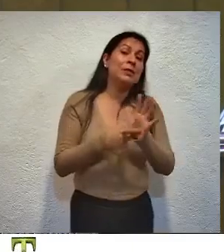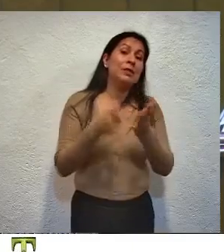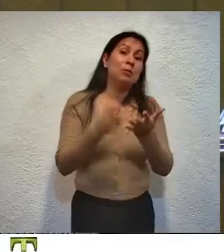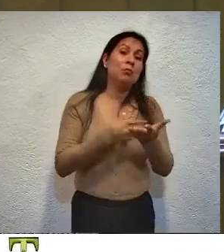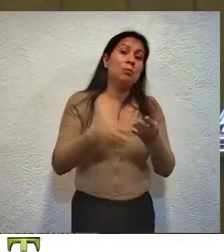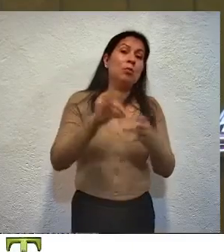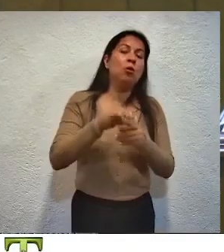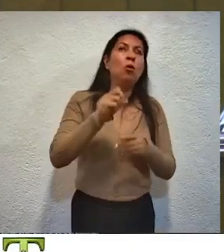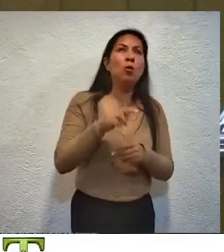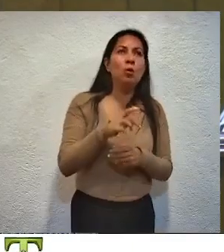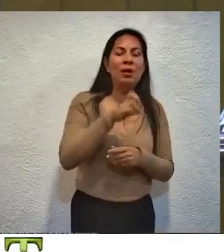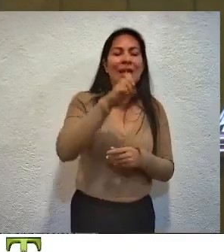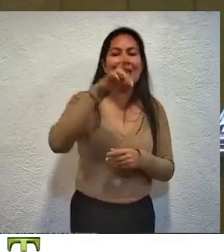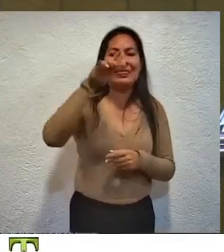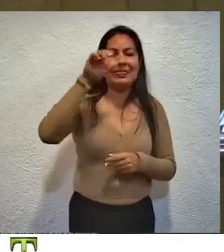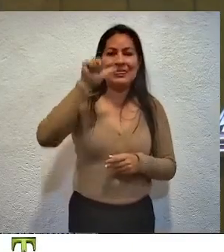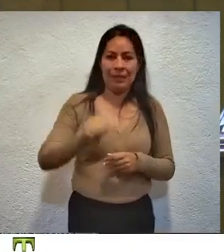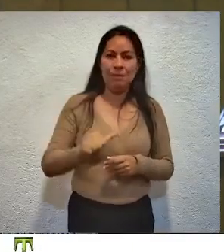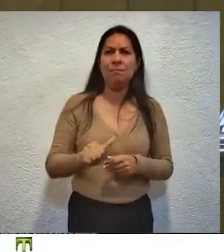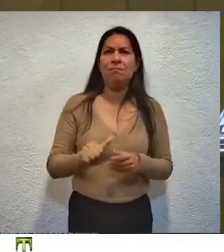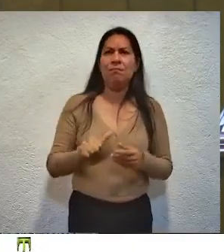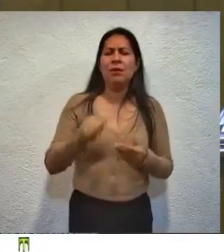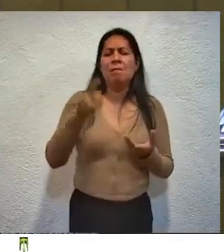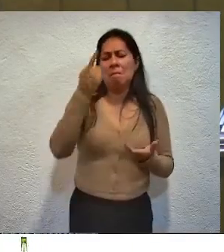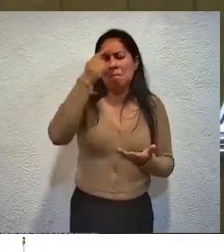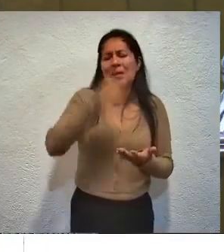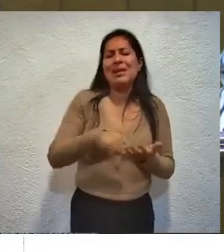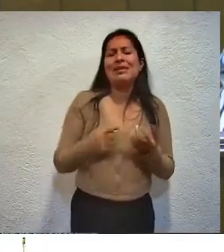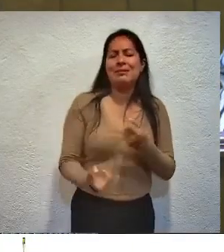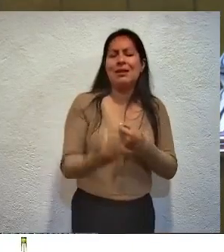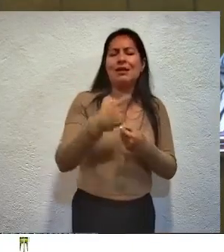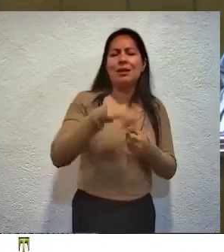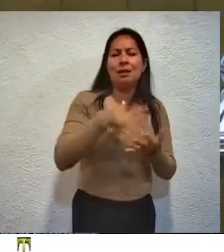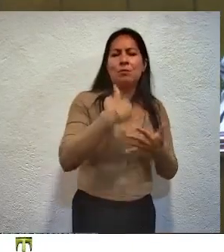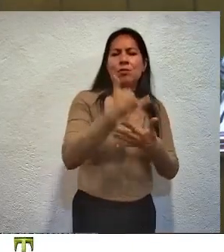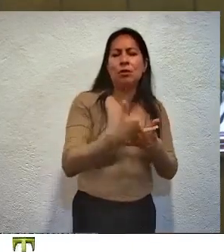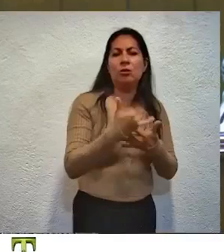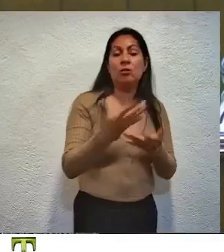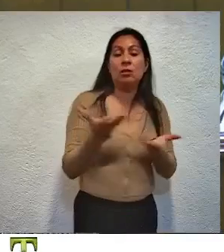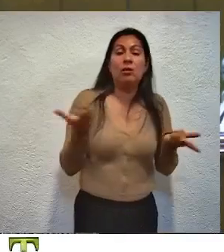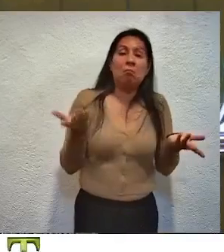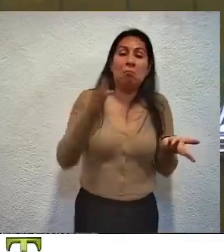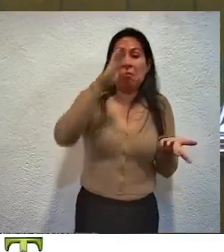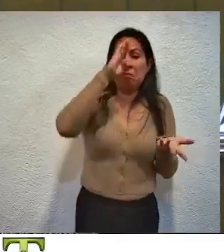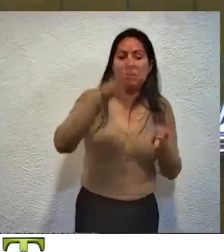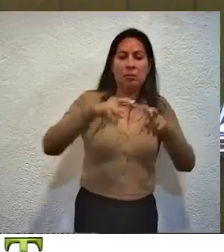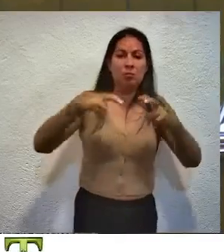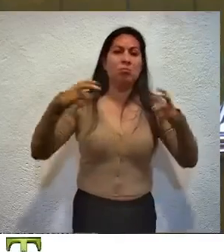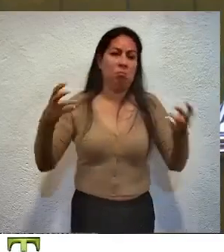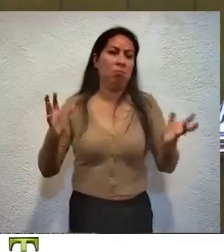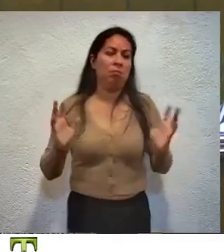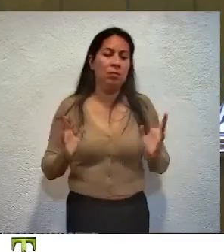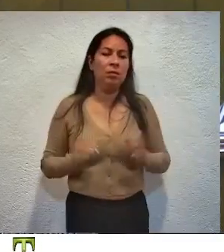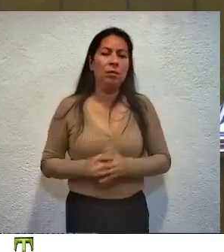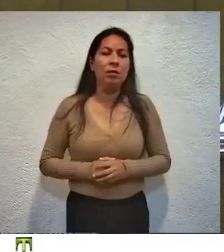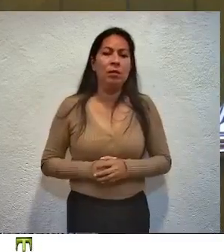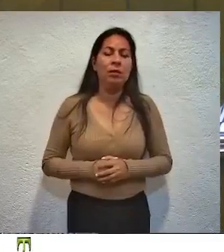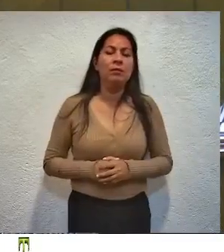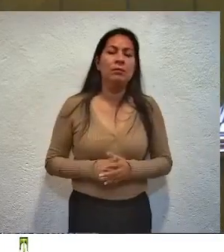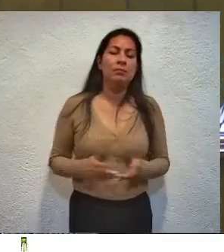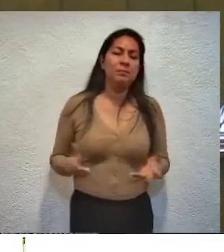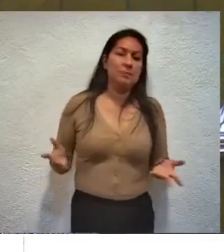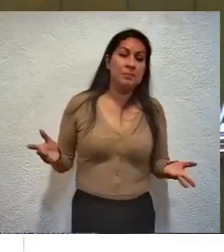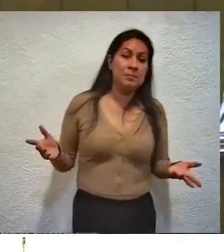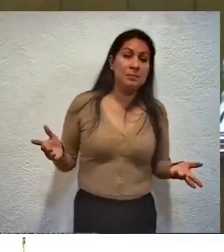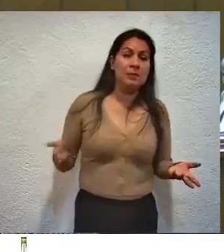voto concurrente para que se agregue al proyecto que se pone hoy a consideración. En